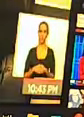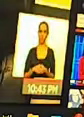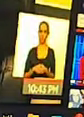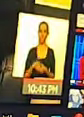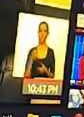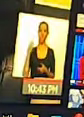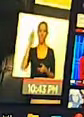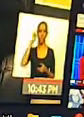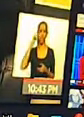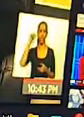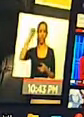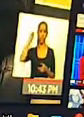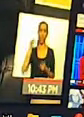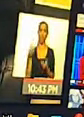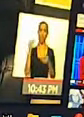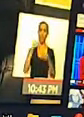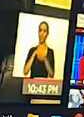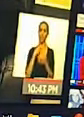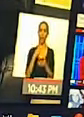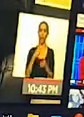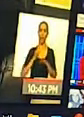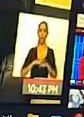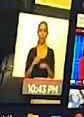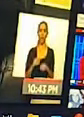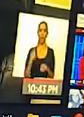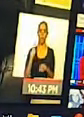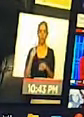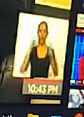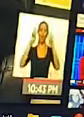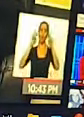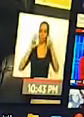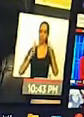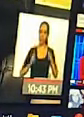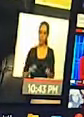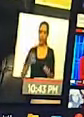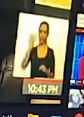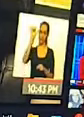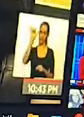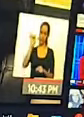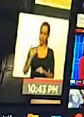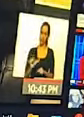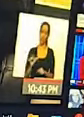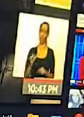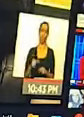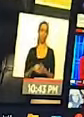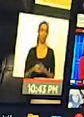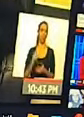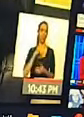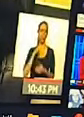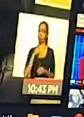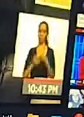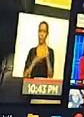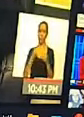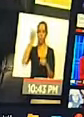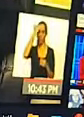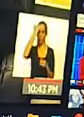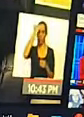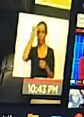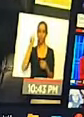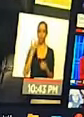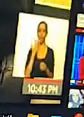Pacheco y me sumo a esa voz, ¿verdad? Primero hay que investigar, hay que analizar. Nosotros no vamos a ser tan brutos de que, por ejemplo,